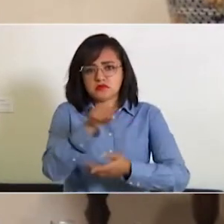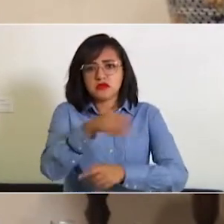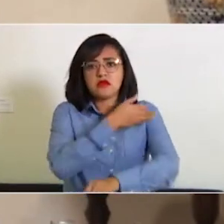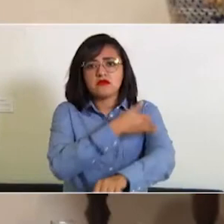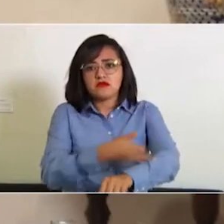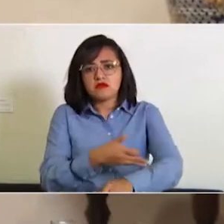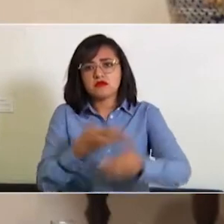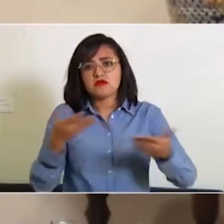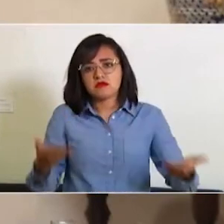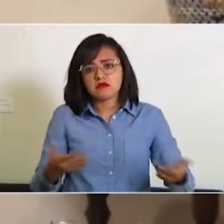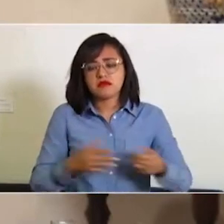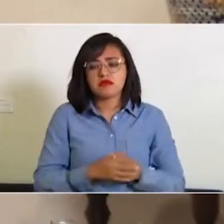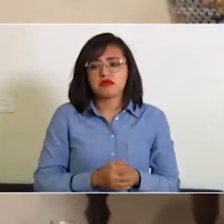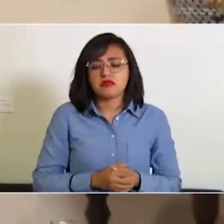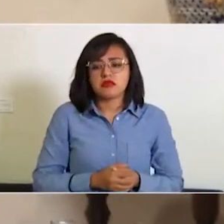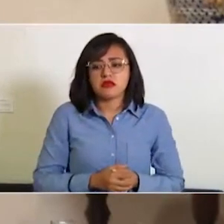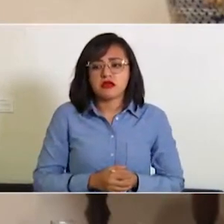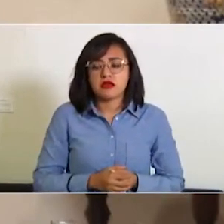y